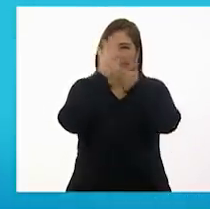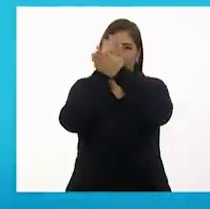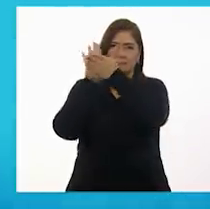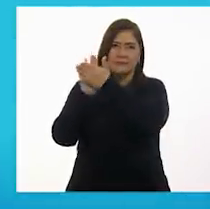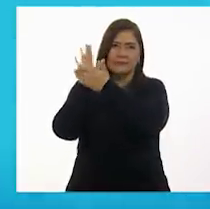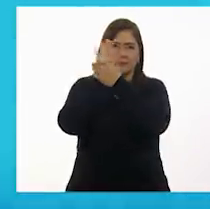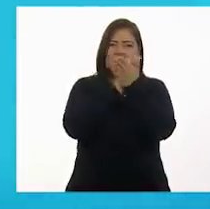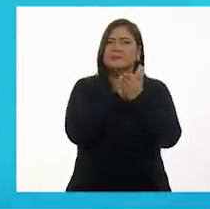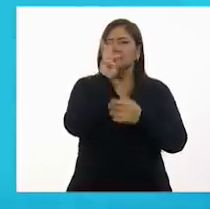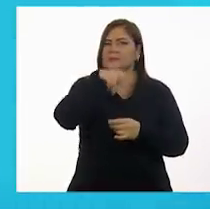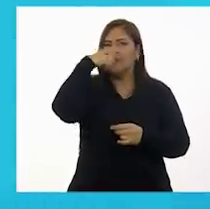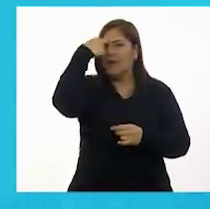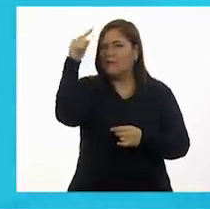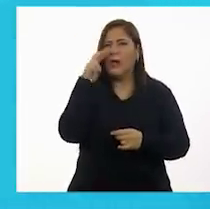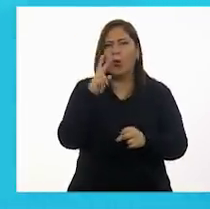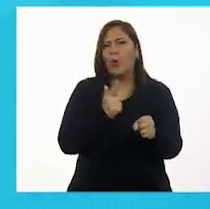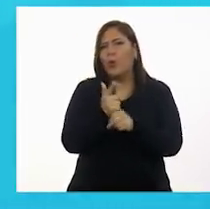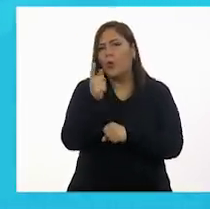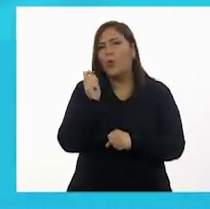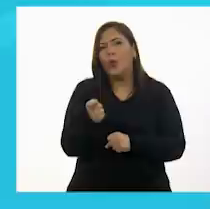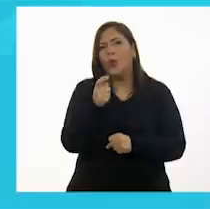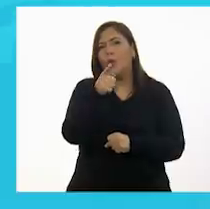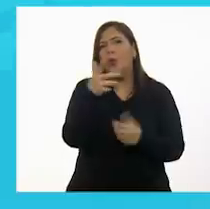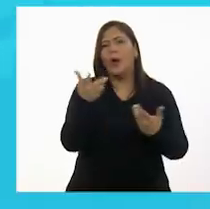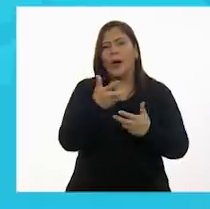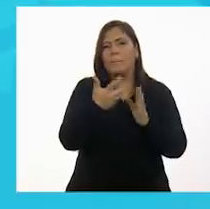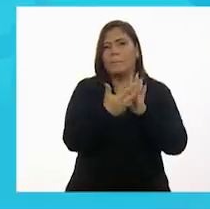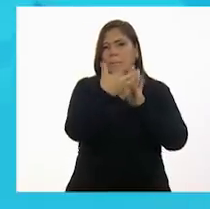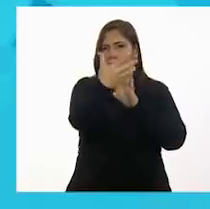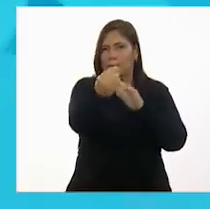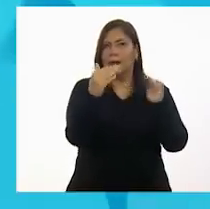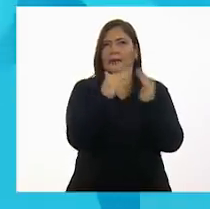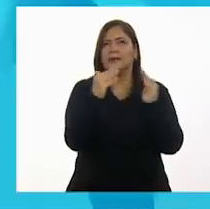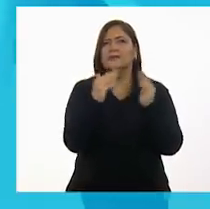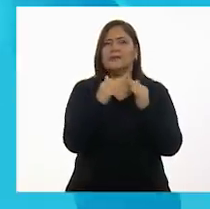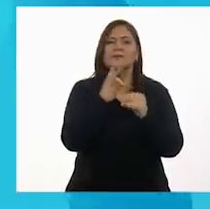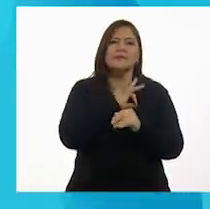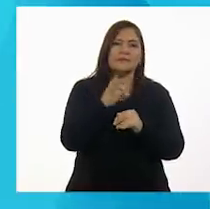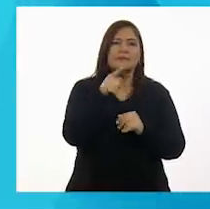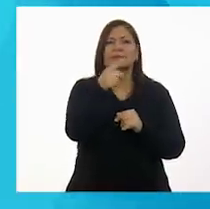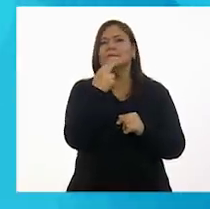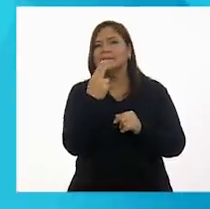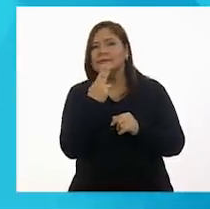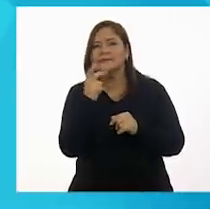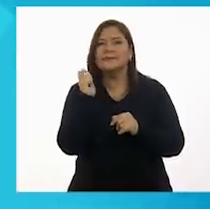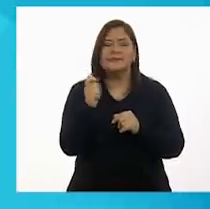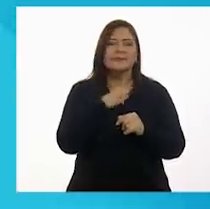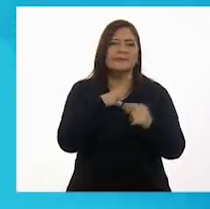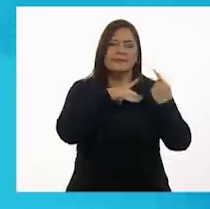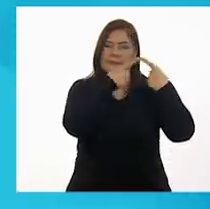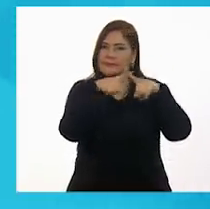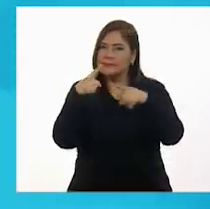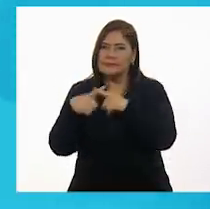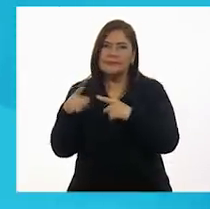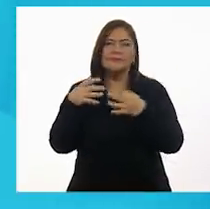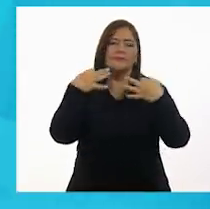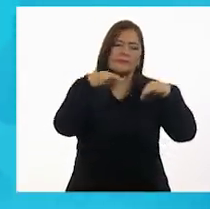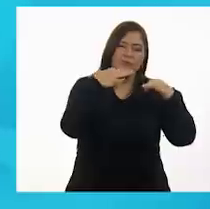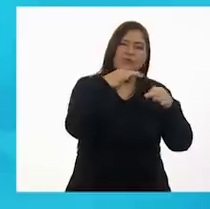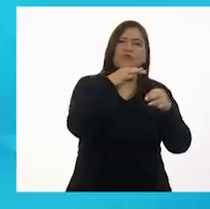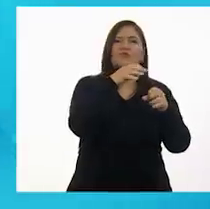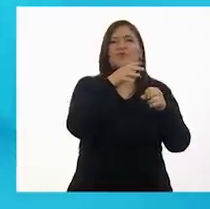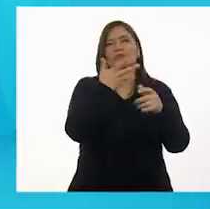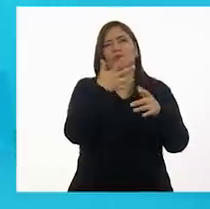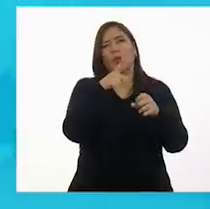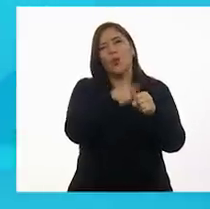niños, es muy fácil identificar. Si hacen ustedes este mismo ejercicio en casa, pueden ocupar diferentes hojitas de colores o